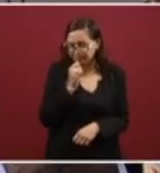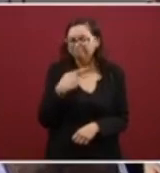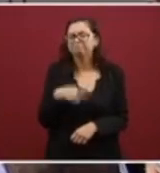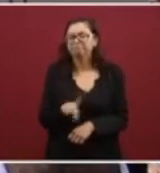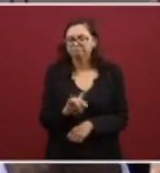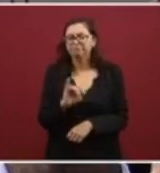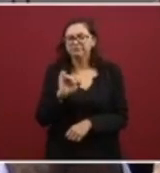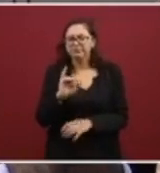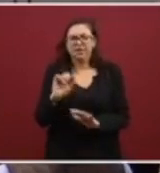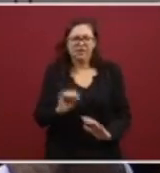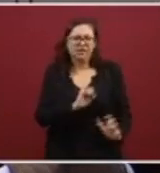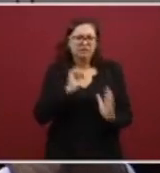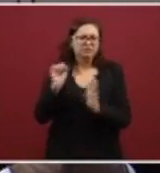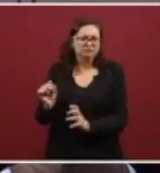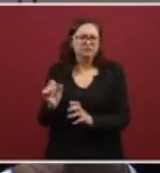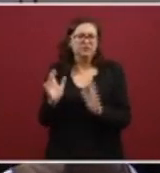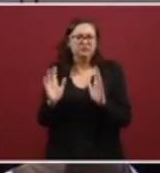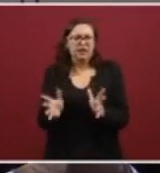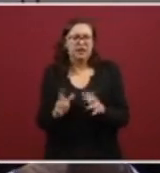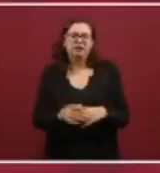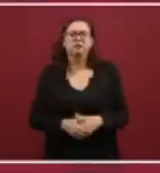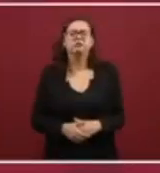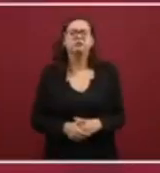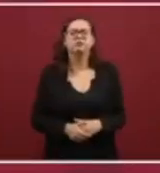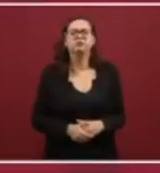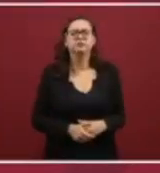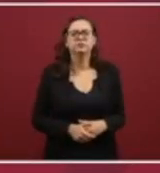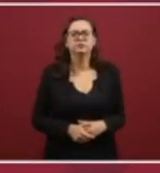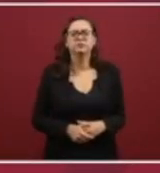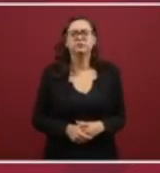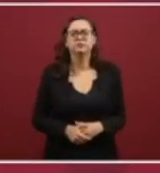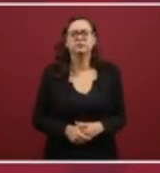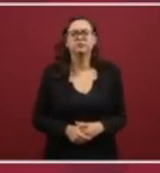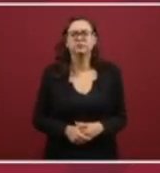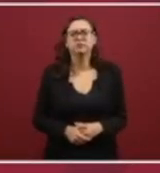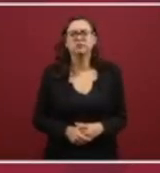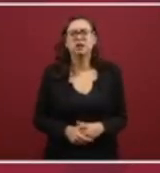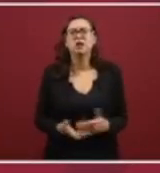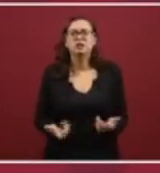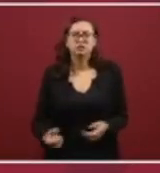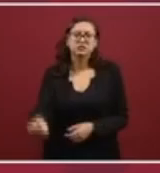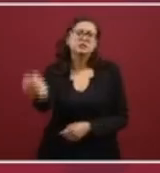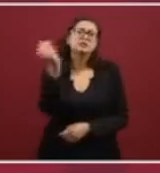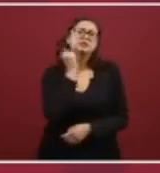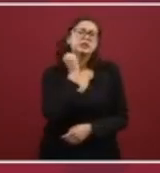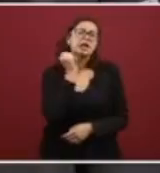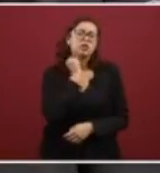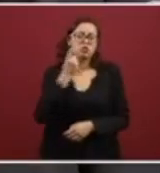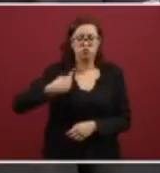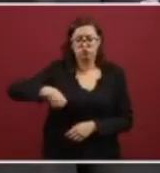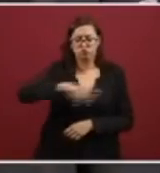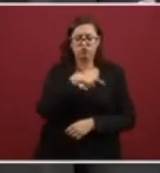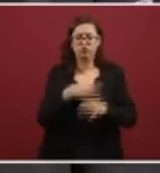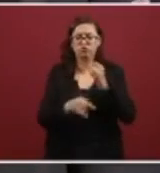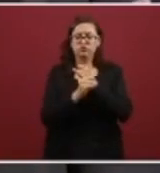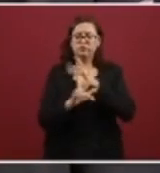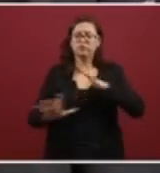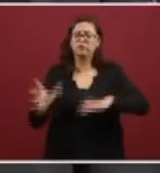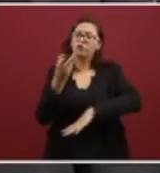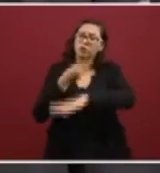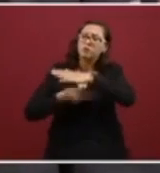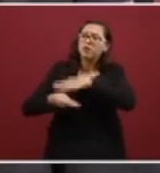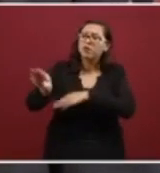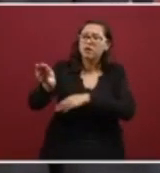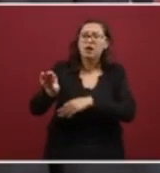hizo con esas características. En el informe que rendimos al Senado puedes encontrar más detalles de lo que se dijo en las conversaciones